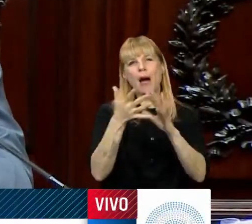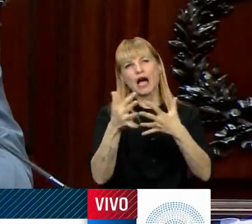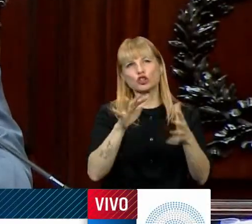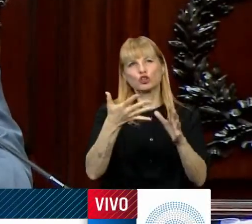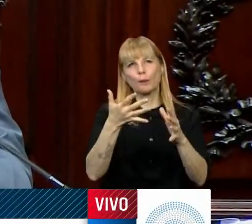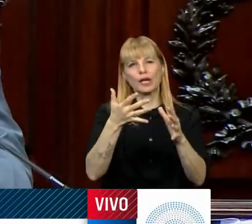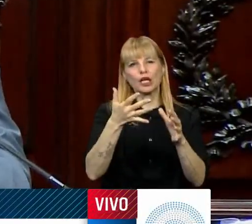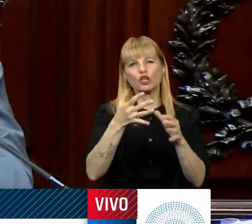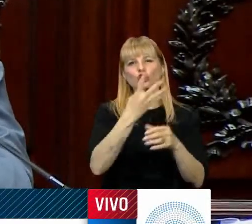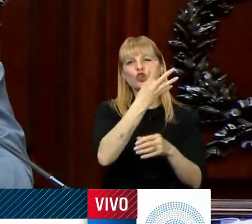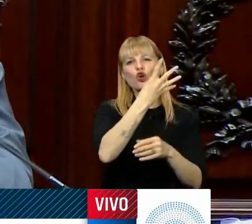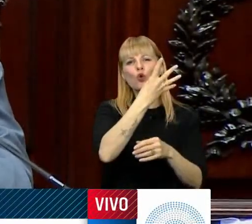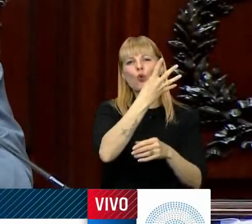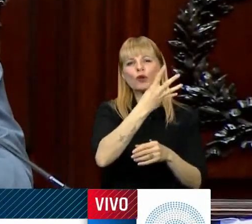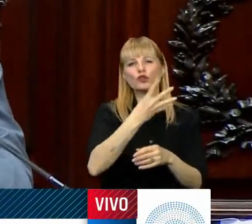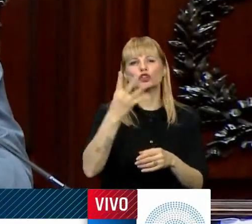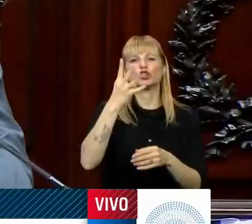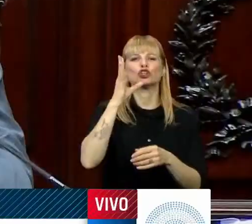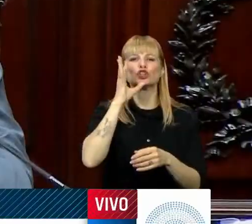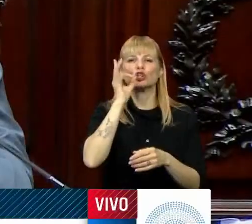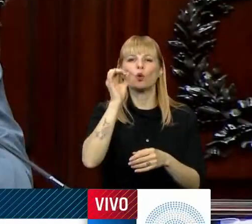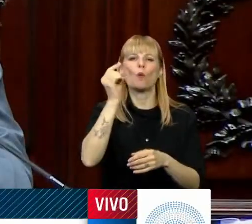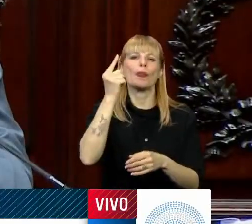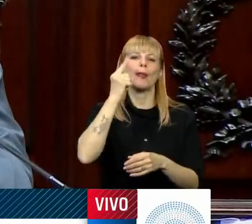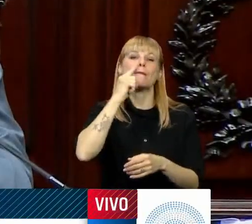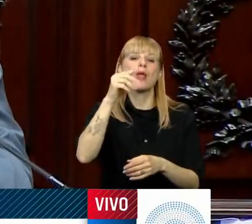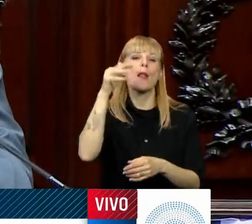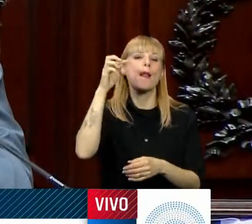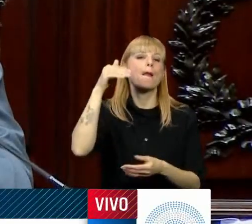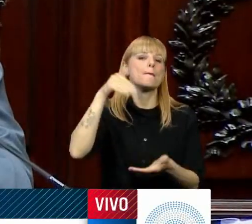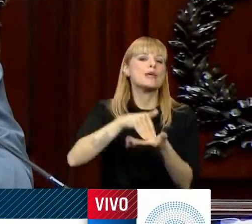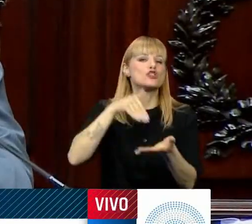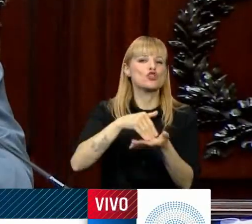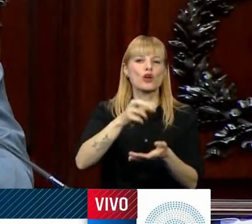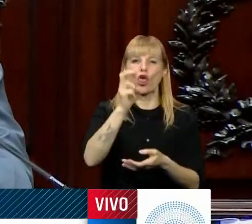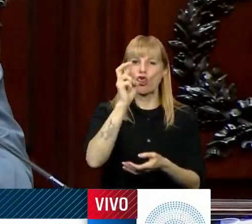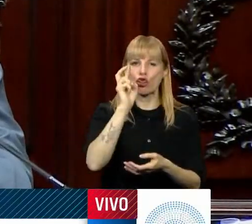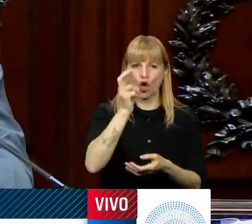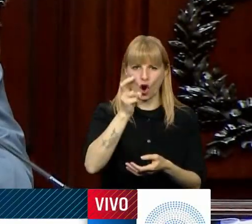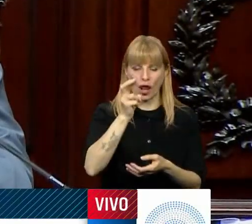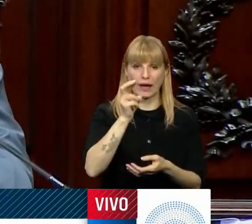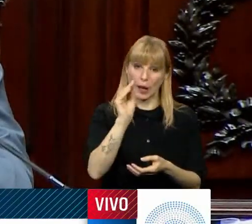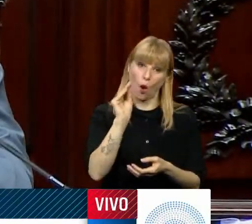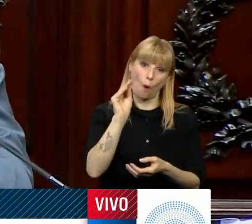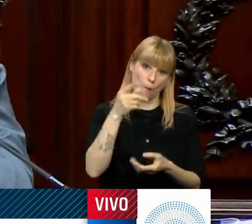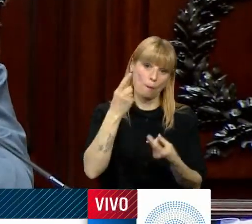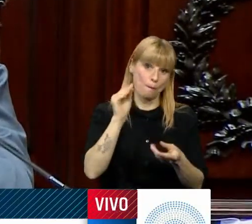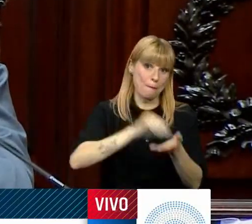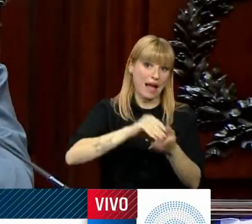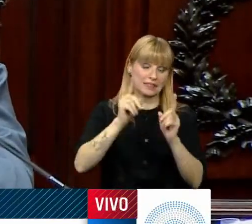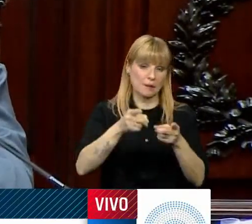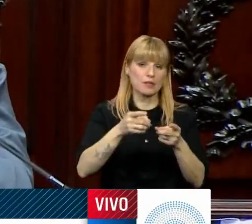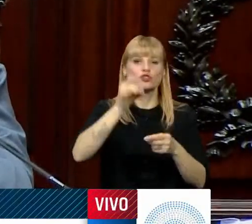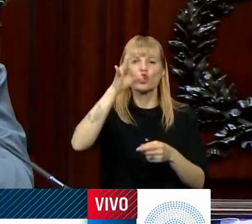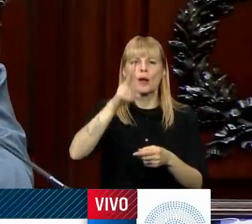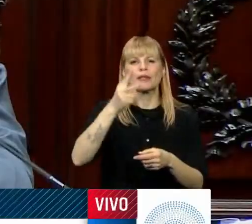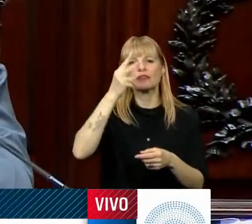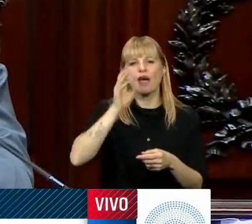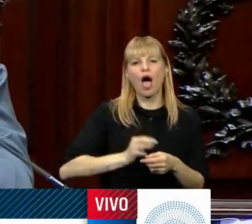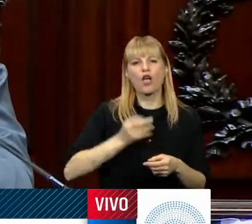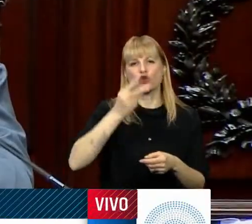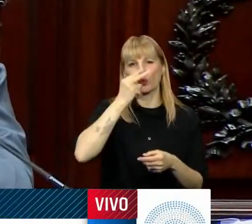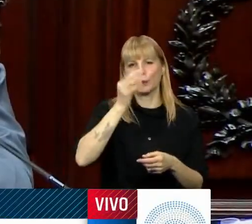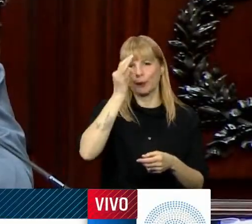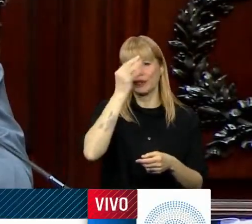de 450.000 millones de dólares. Y aún más, solo en el 2023